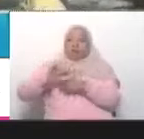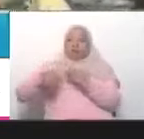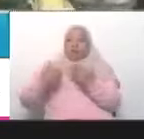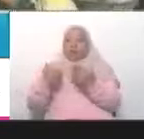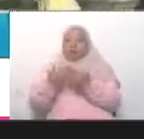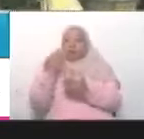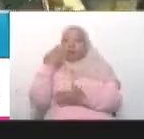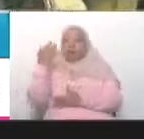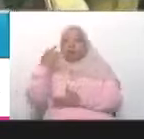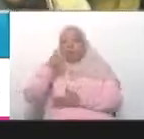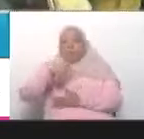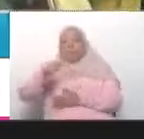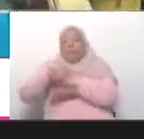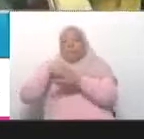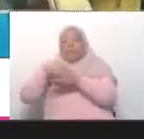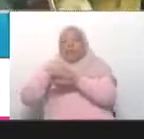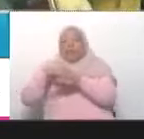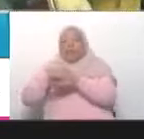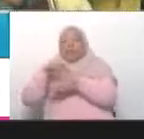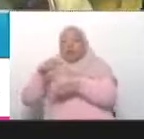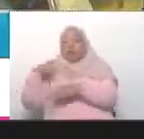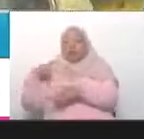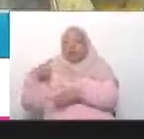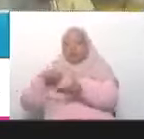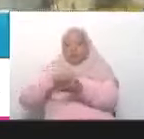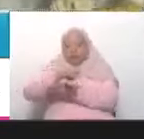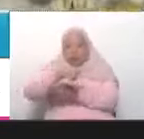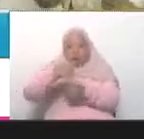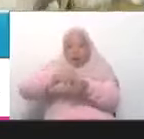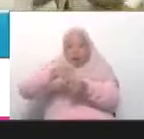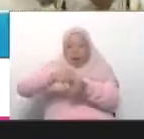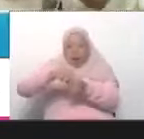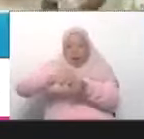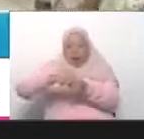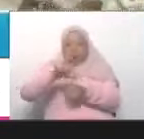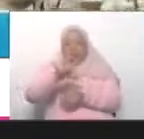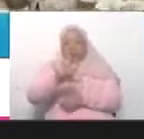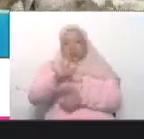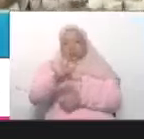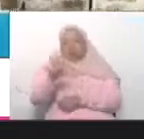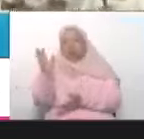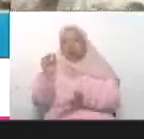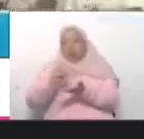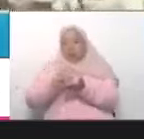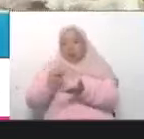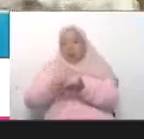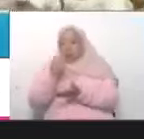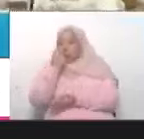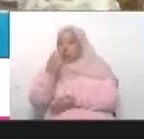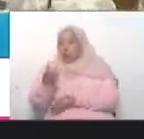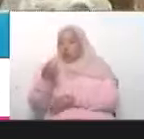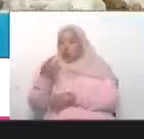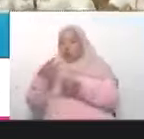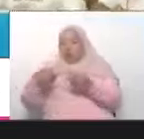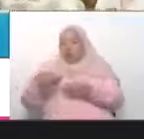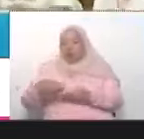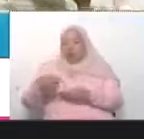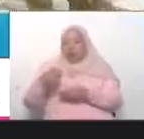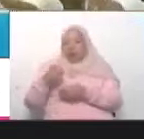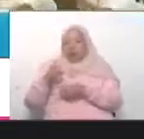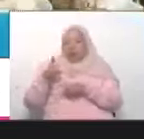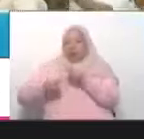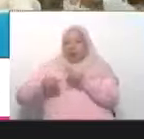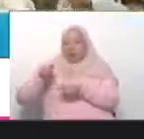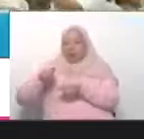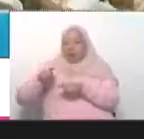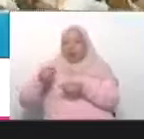Márquez, que personalmente se fue a Maracaibo. Nos visitó muchas veces, más de 5 veces. Sí. Allí le pedimos instrumentos musicales. Ya